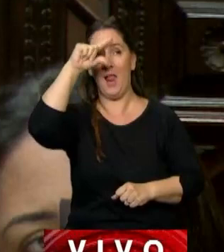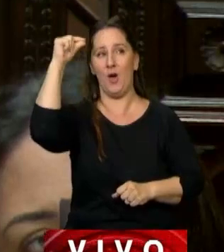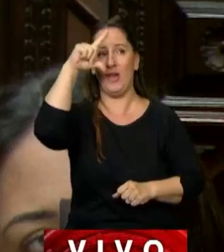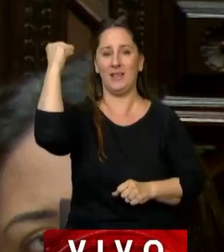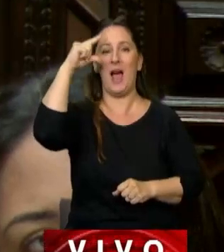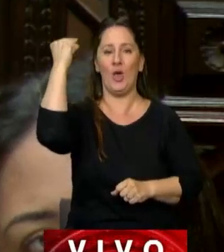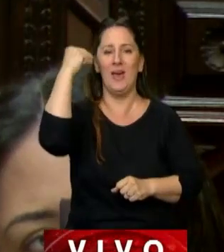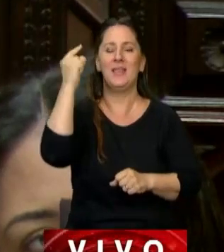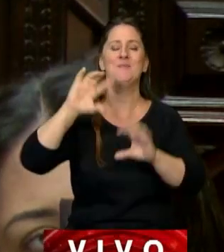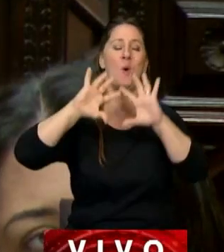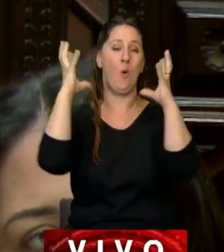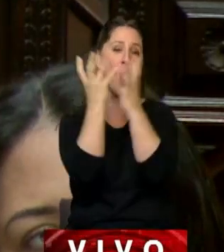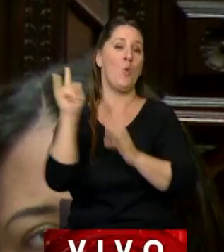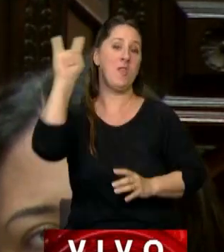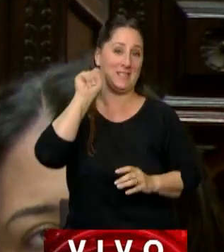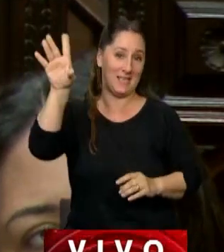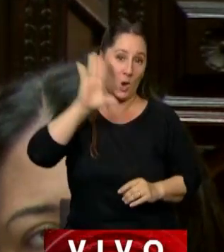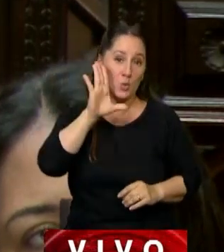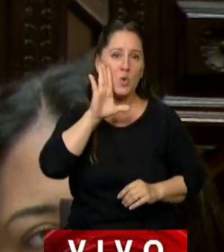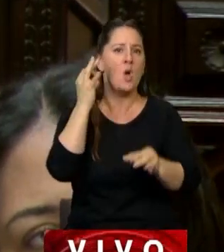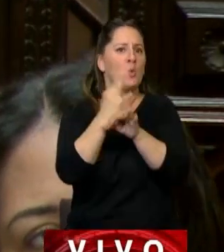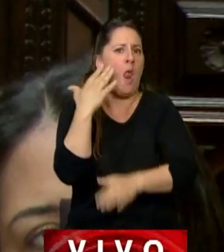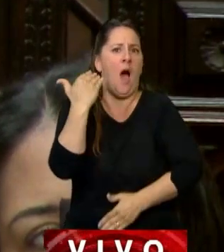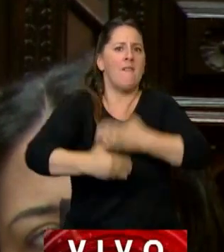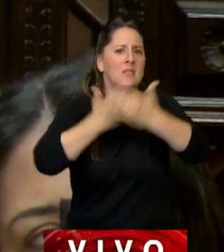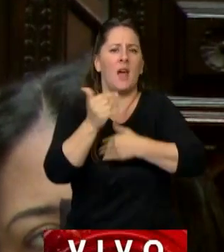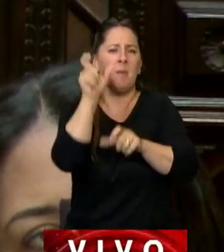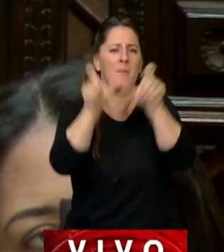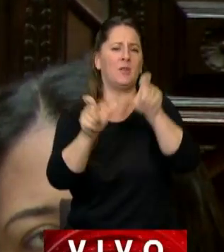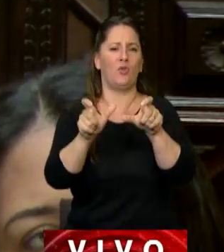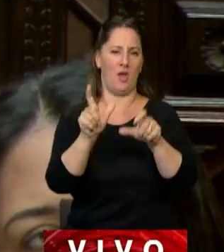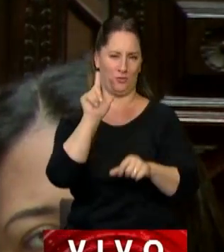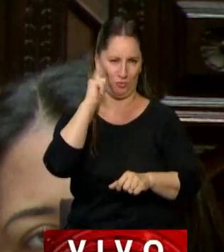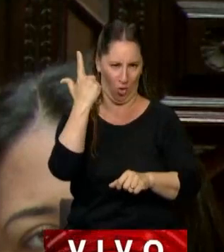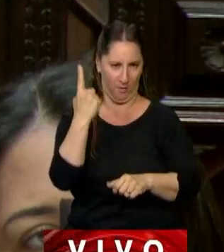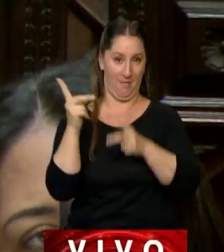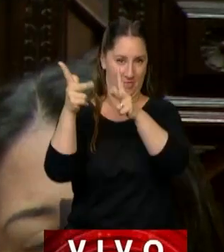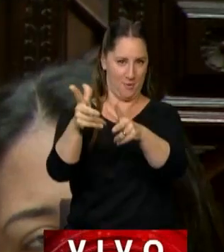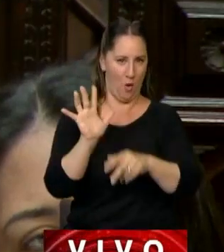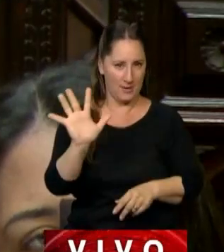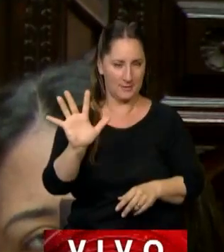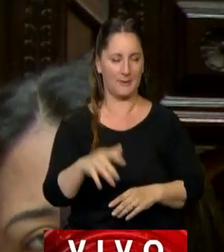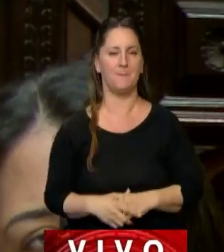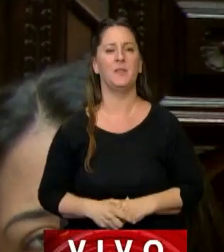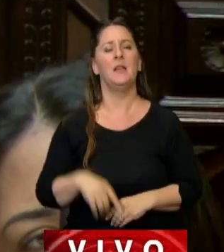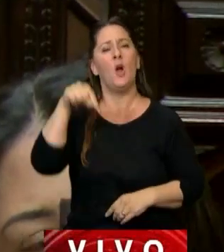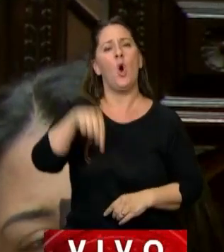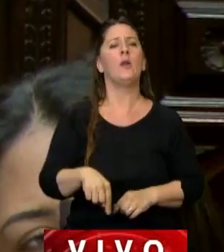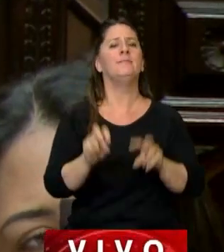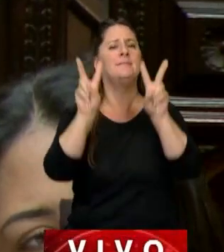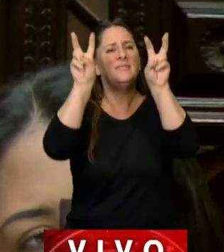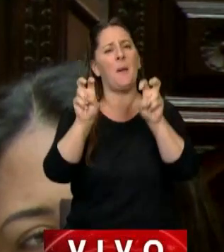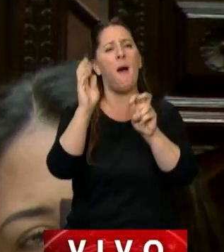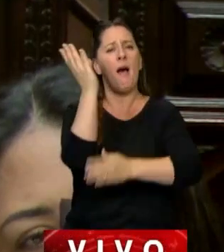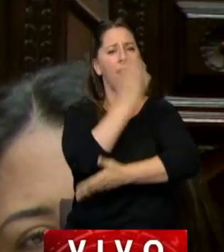y la única en el mundo a escuela avanzada para personas sordas. Lo que estamos tratando hoy no es un tema solo